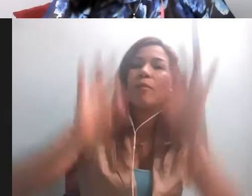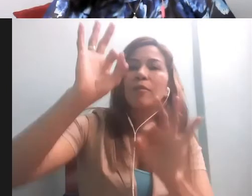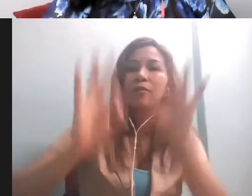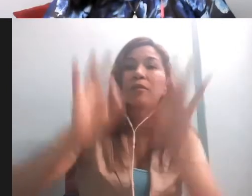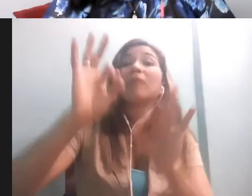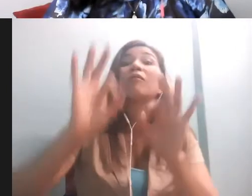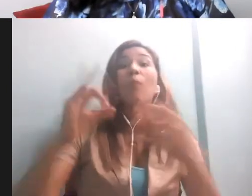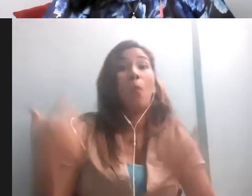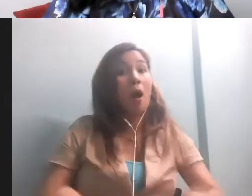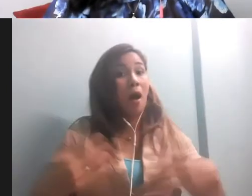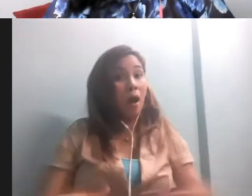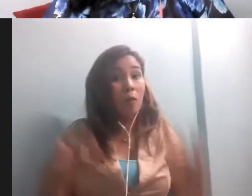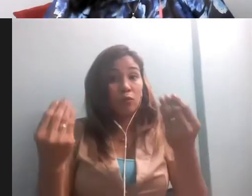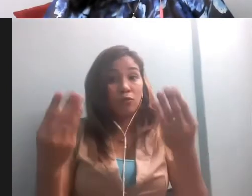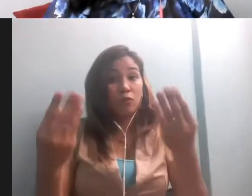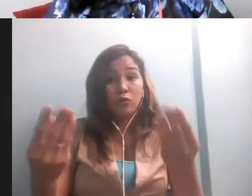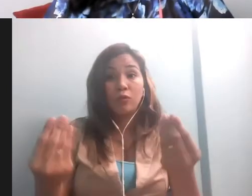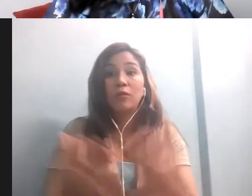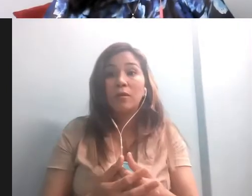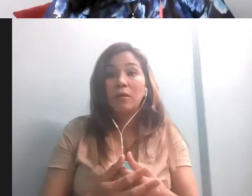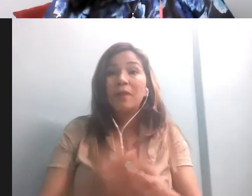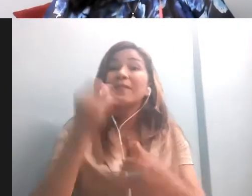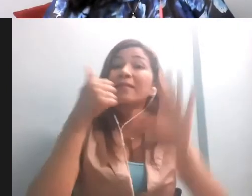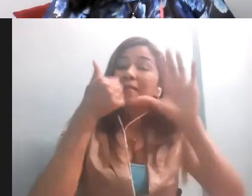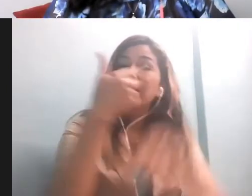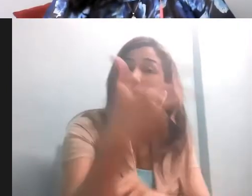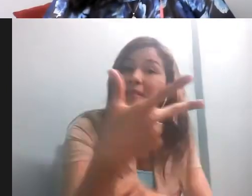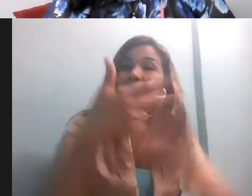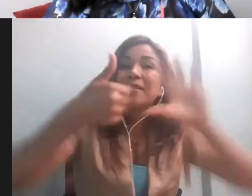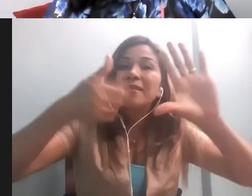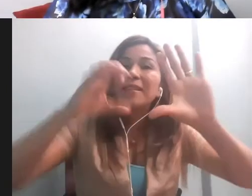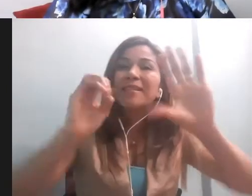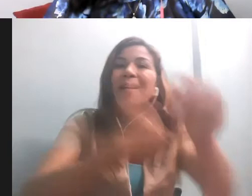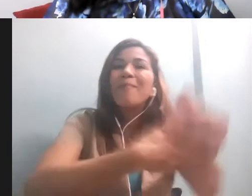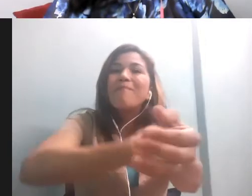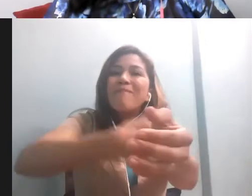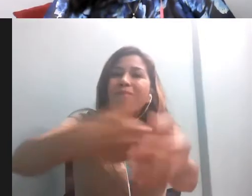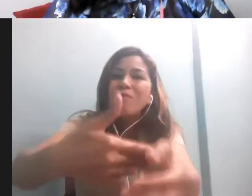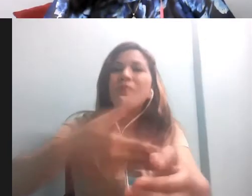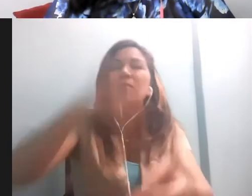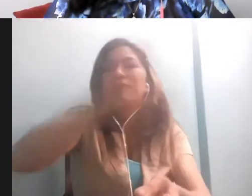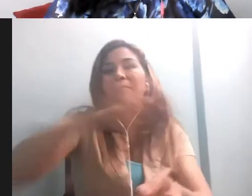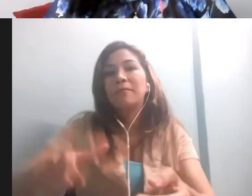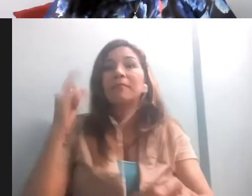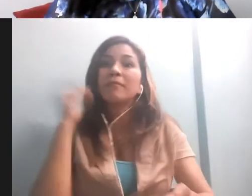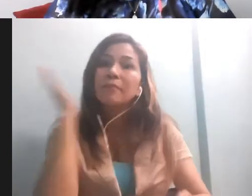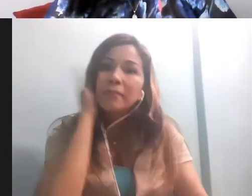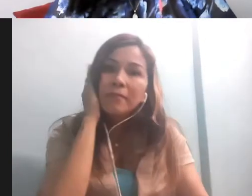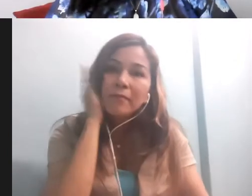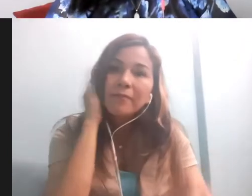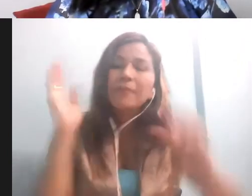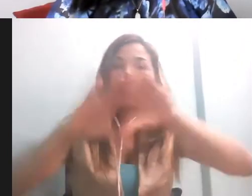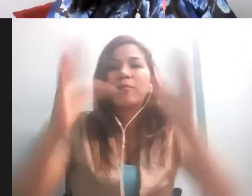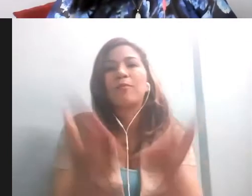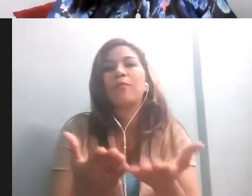Estamos hablando de que pueden ser que 360 millones de personas que tienen una discapacidad auditiva. Y otra cosa importante, muchas personas con discapacidad auditiva no es